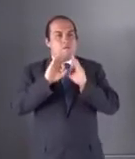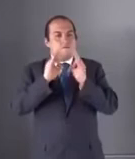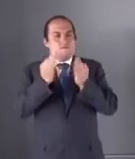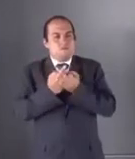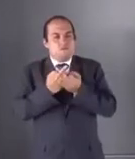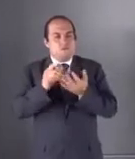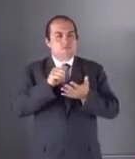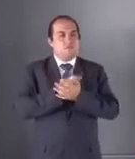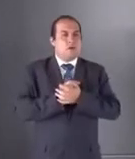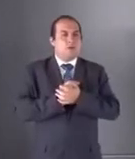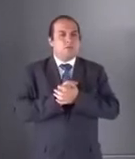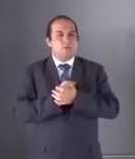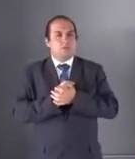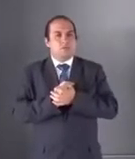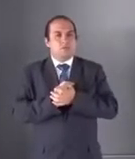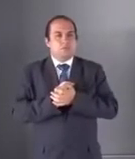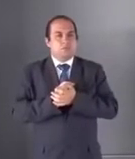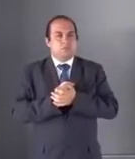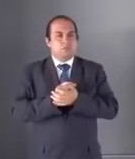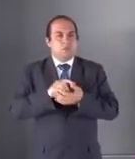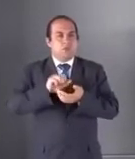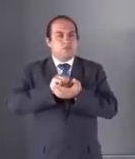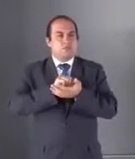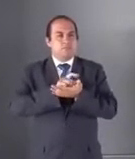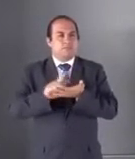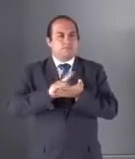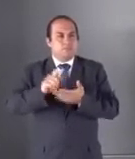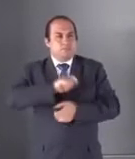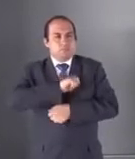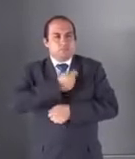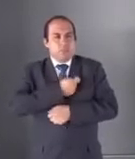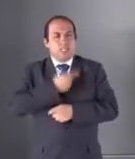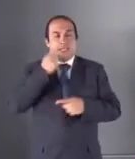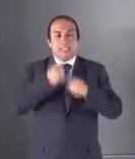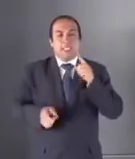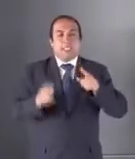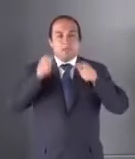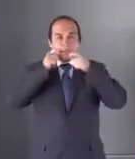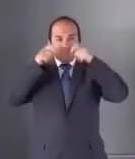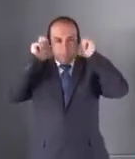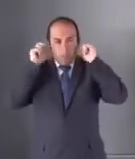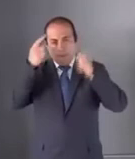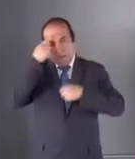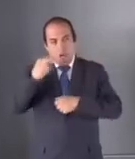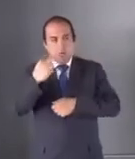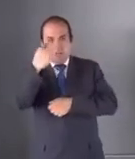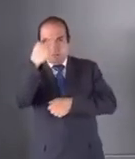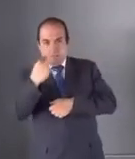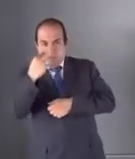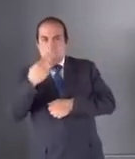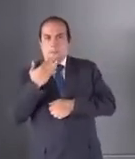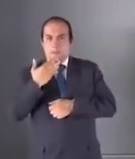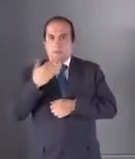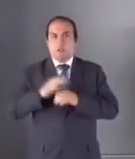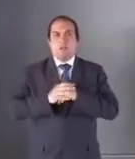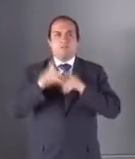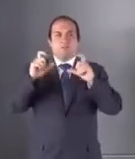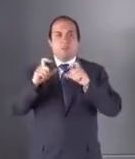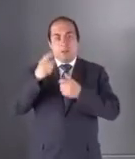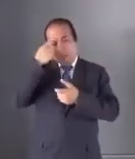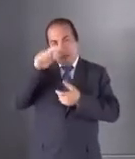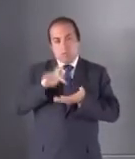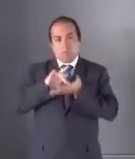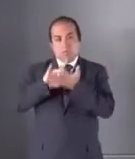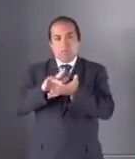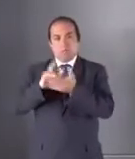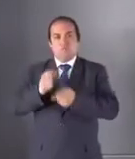han tomado fotos con adultas mayores y se quitan el cubrebocas para salir bien en la foto de la entrega de cualquier apoyo. A